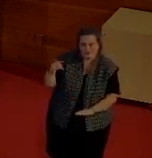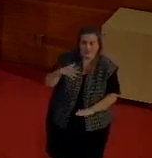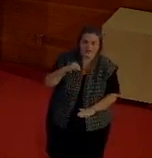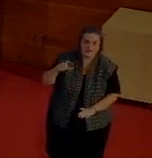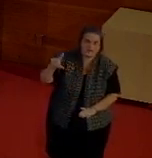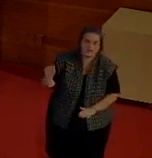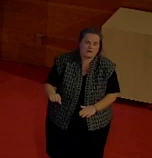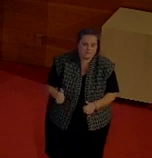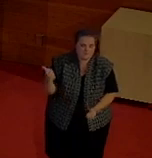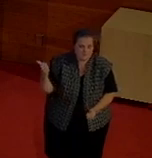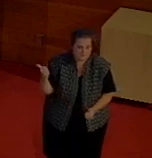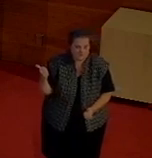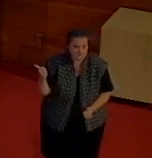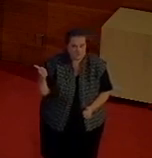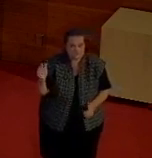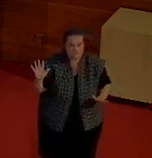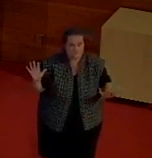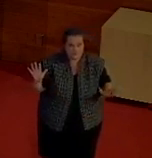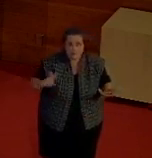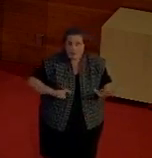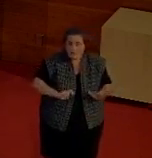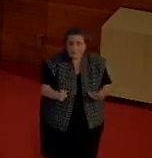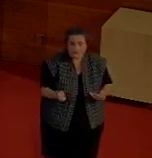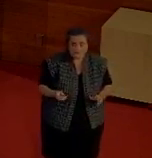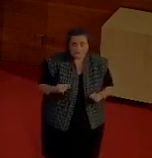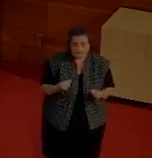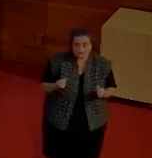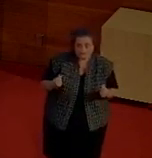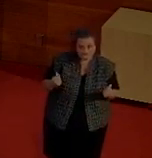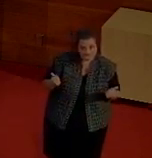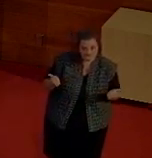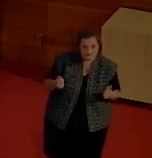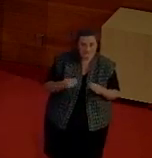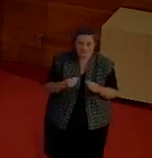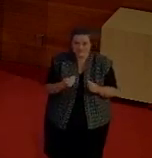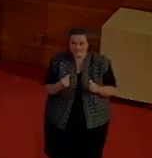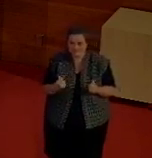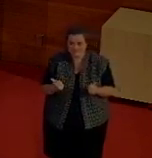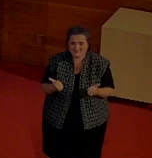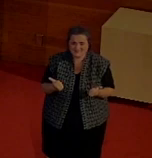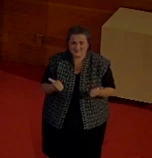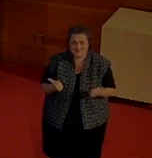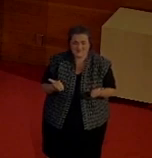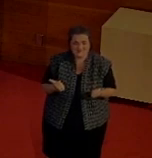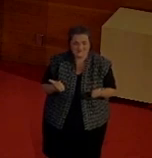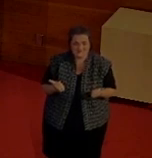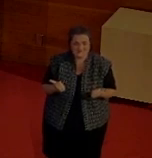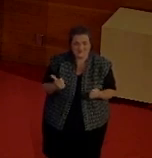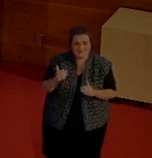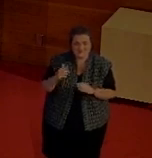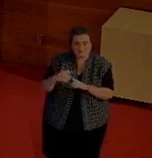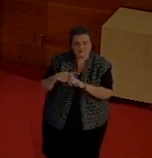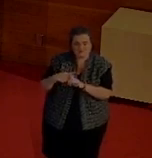barato que el que me venden otros pero lo percibo de ese modo muy en concreto Si quieres pero lo coloco en ese nivel